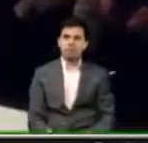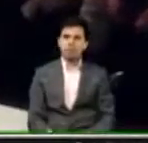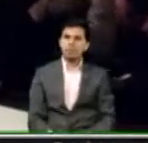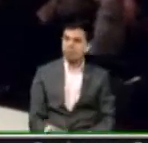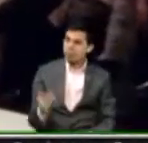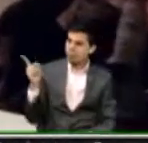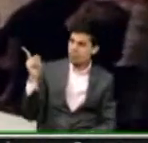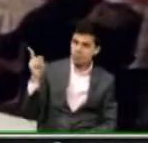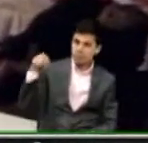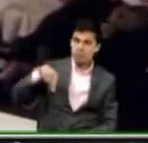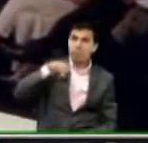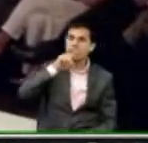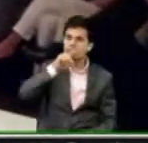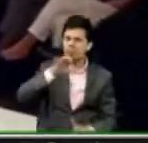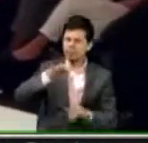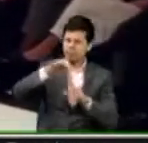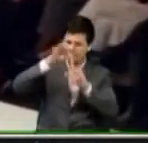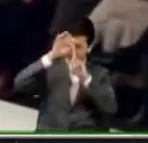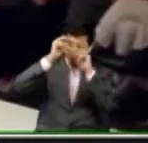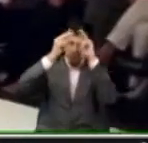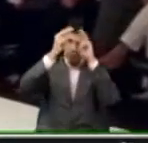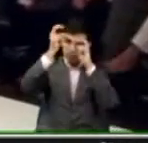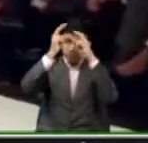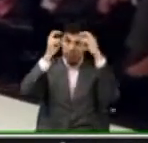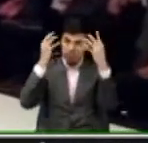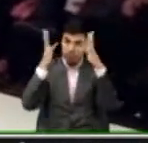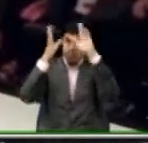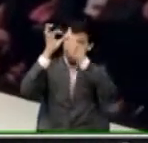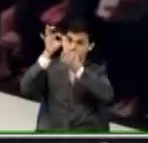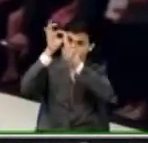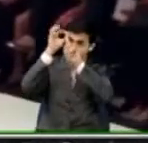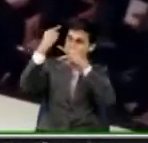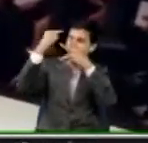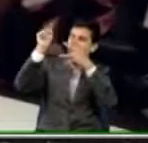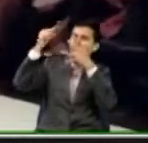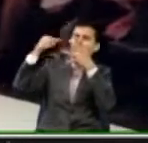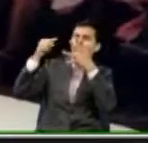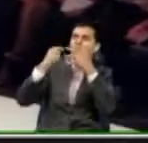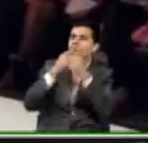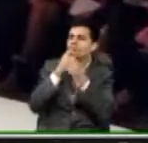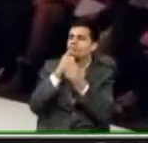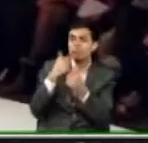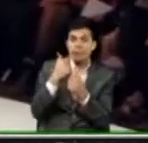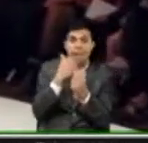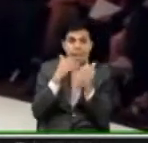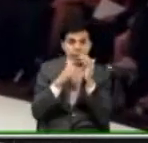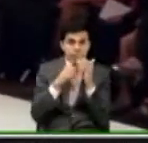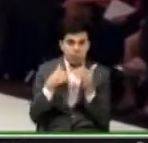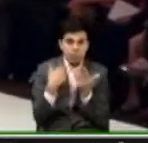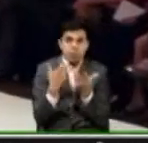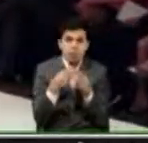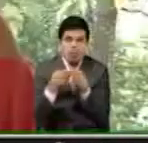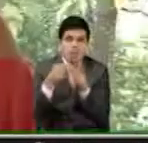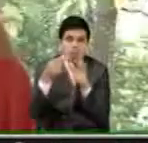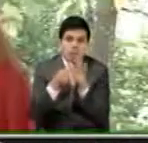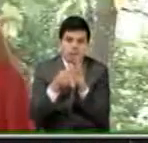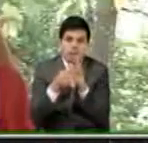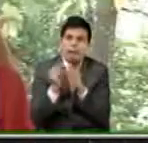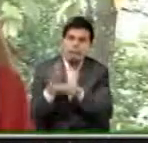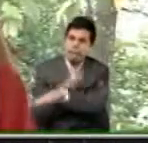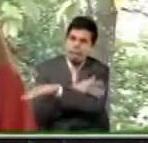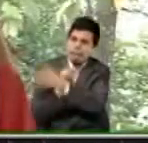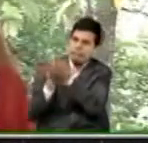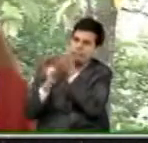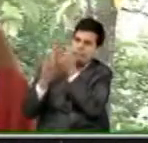Llega a Bucaramanga una feria diferente en la que encontraremos todos los detalles importantes para la realización de un matrimonio. Que